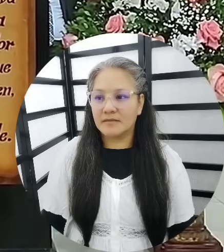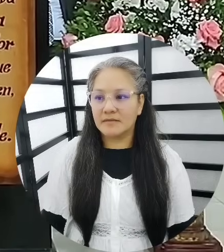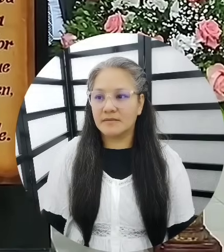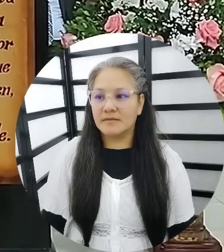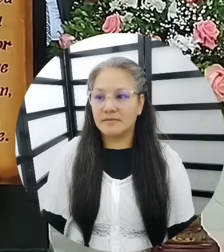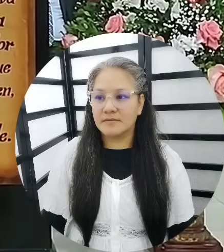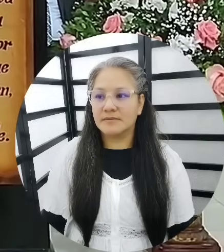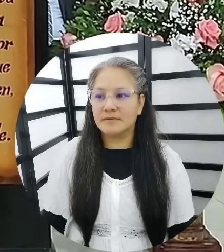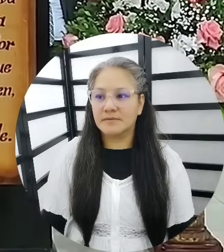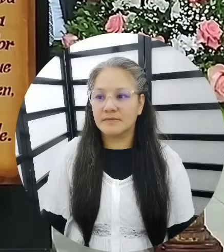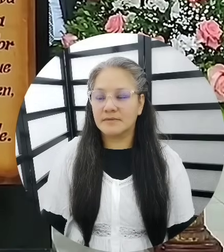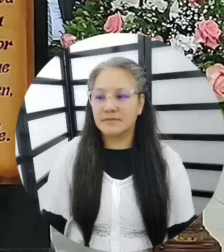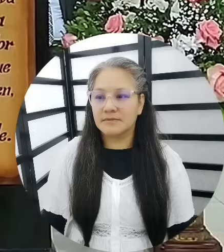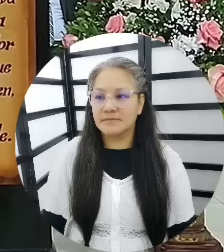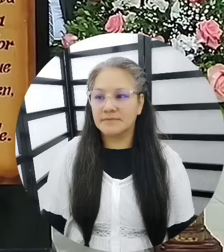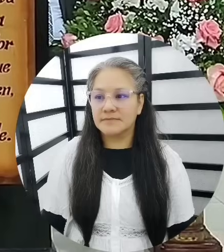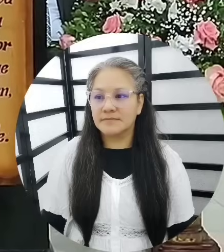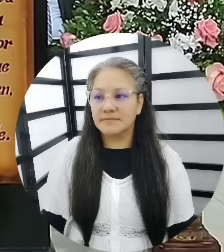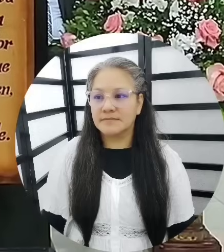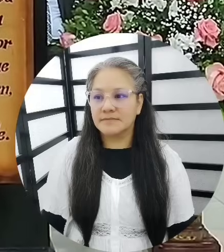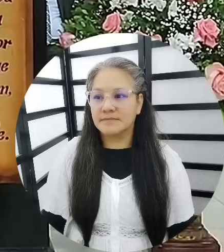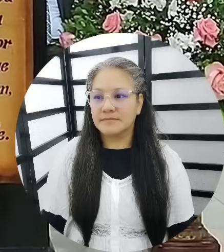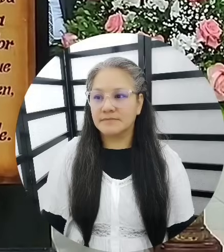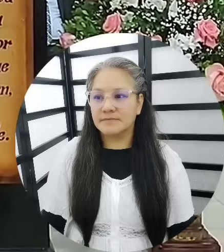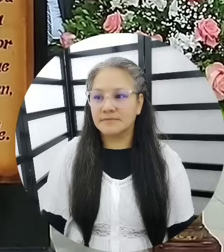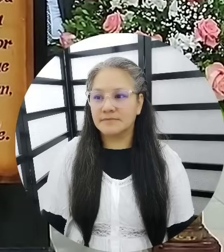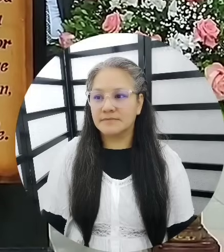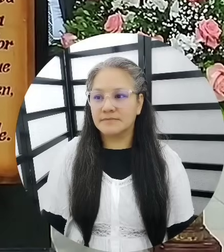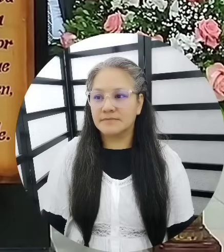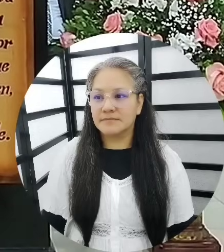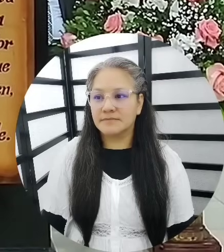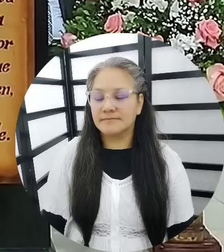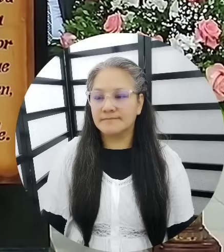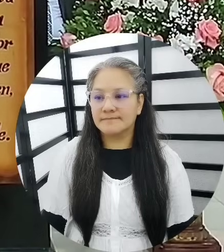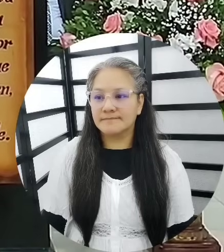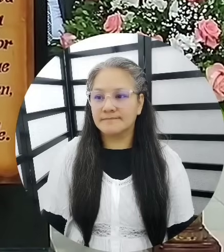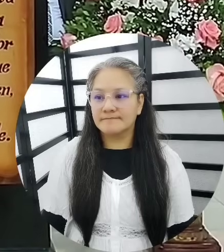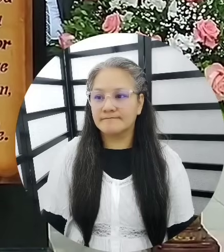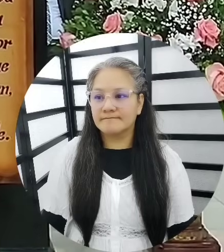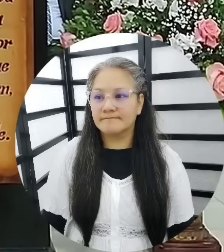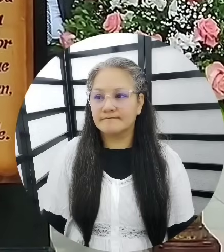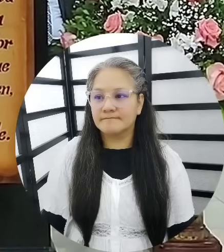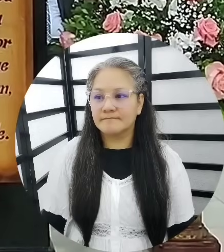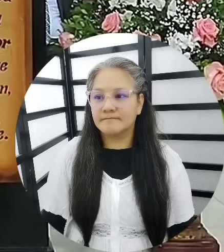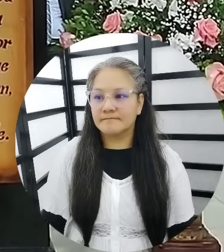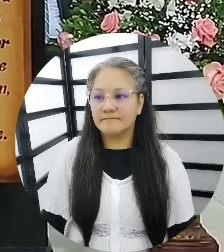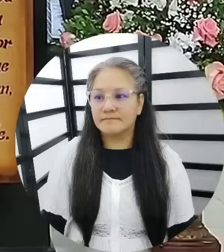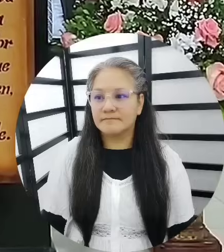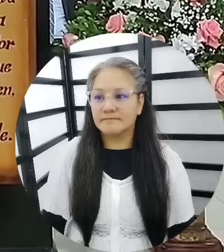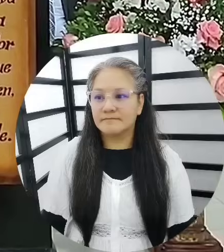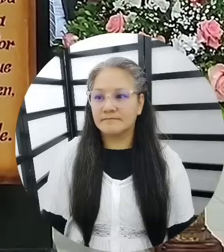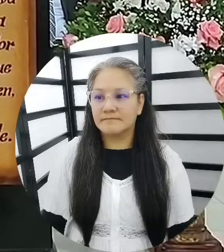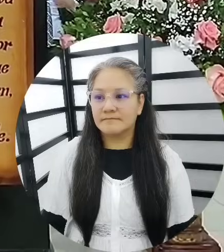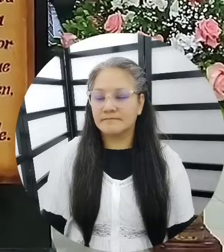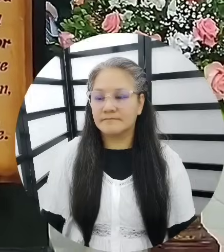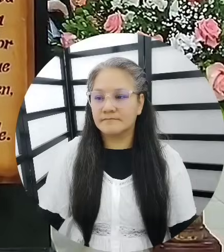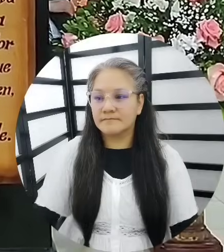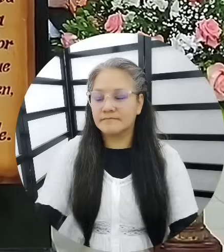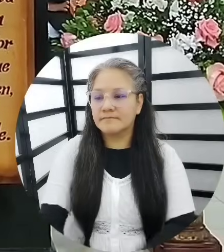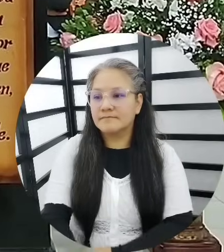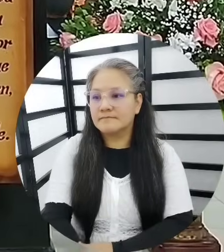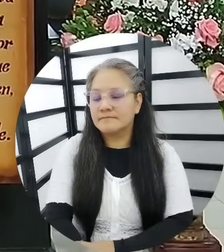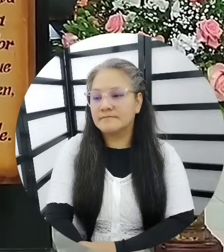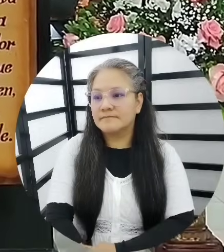Ya 47 para 48 años. Nos trajo a esta nación. Para